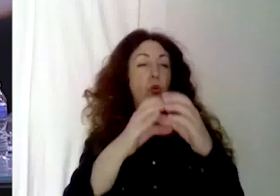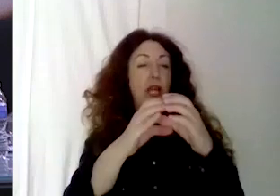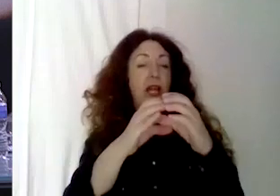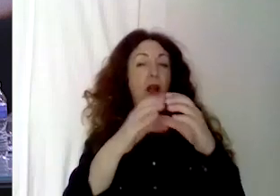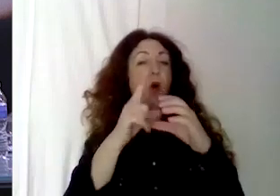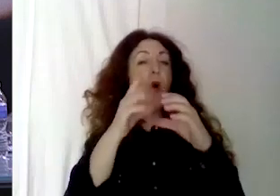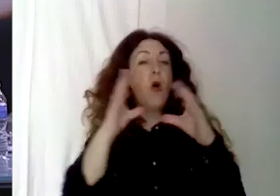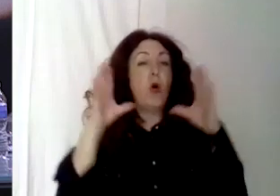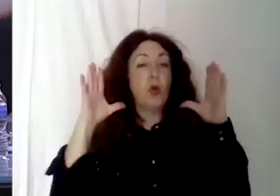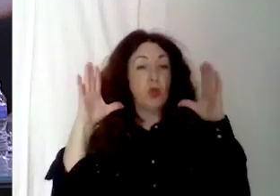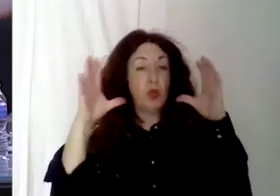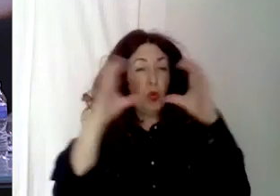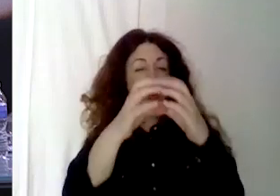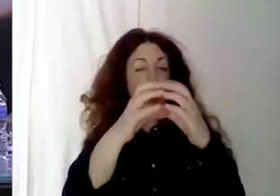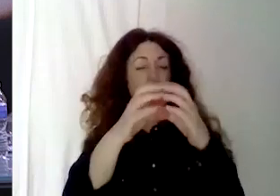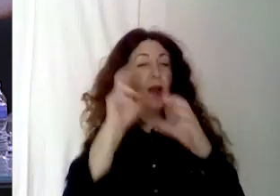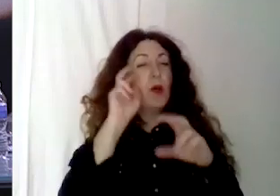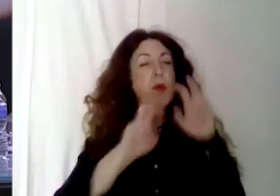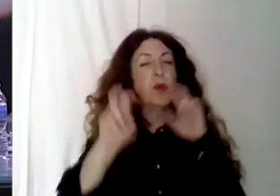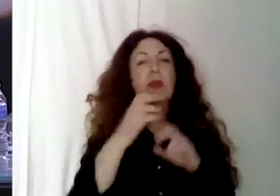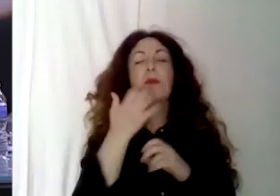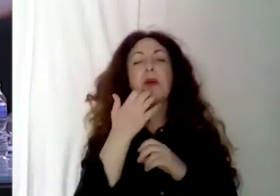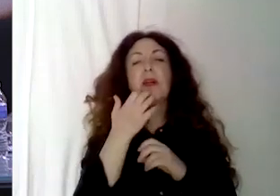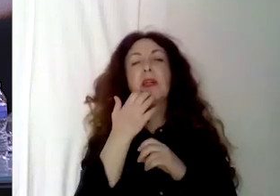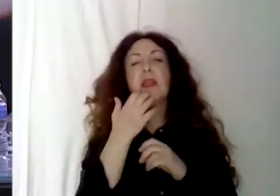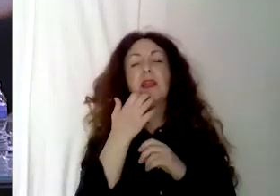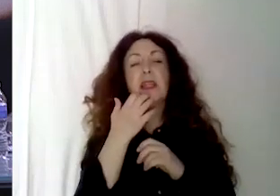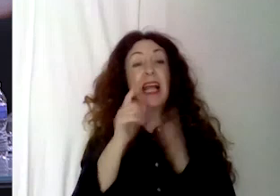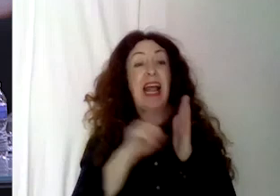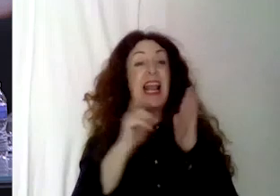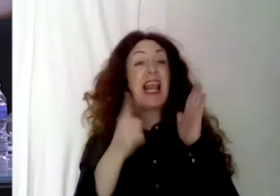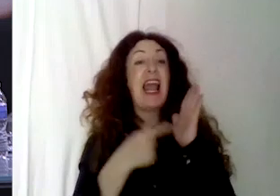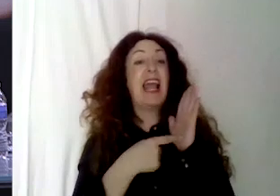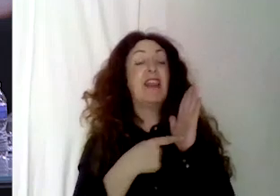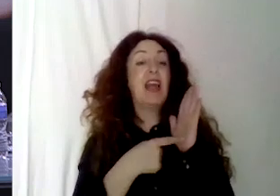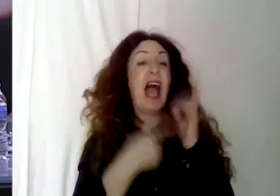XVII, entonces lo descubriríamos. Por ejemplo, la teoría de la ley de la gravedad.